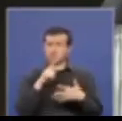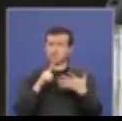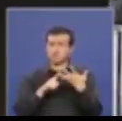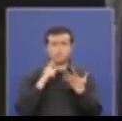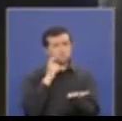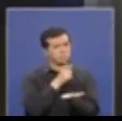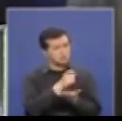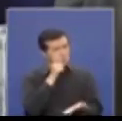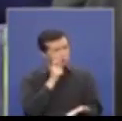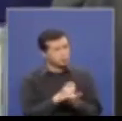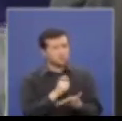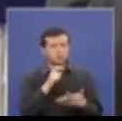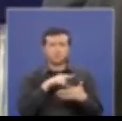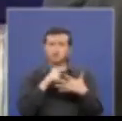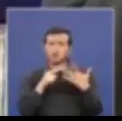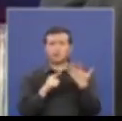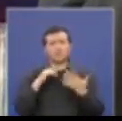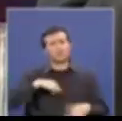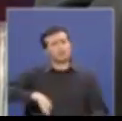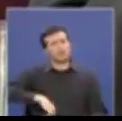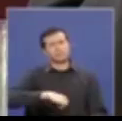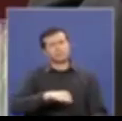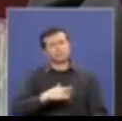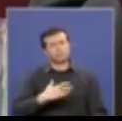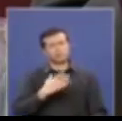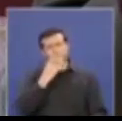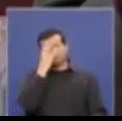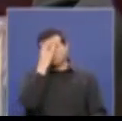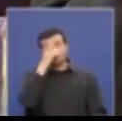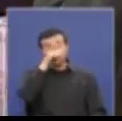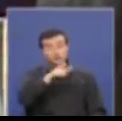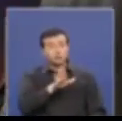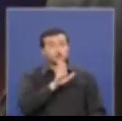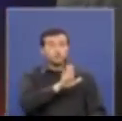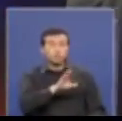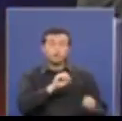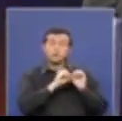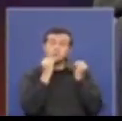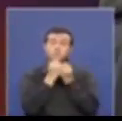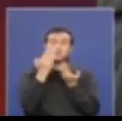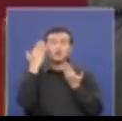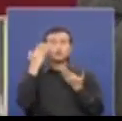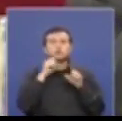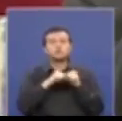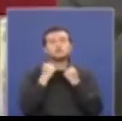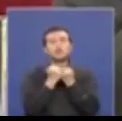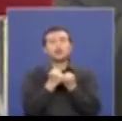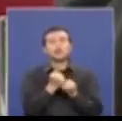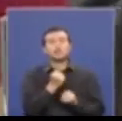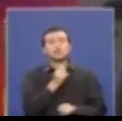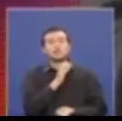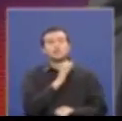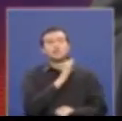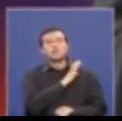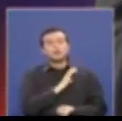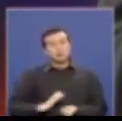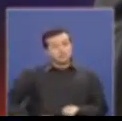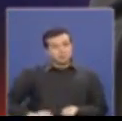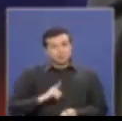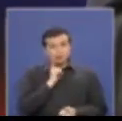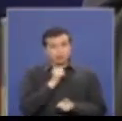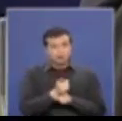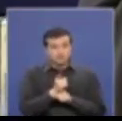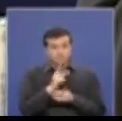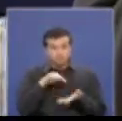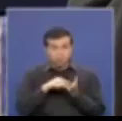la persecución de democracia. Y asociar cristiana. Increíble, qué descaro. Y por si acaso, todo